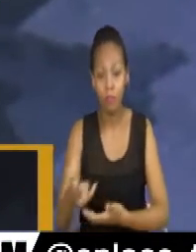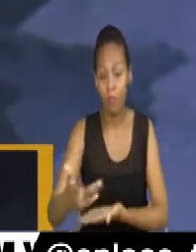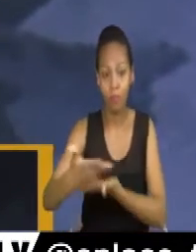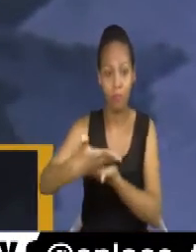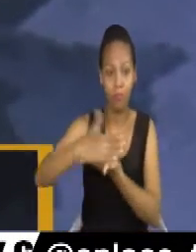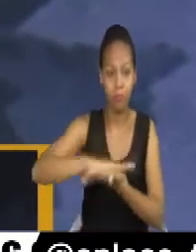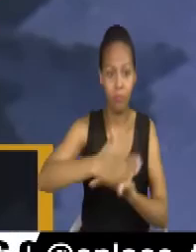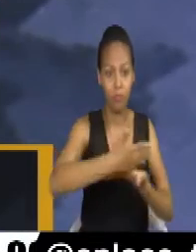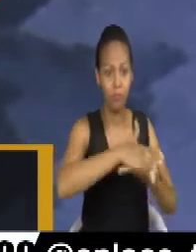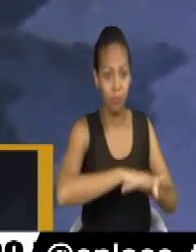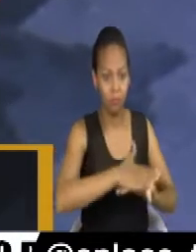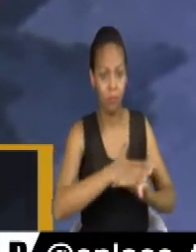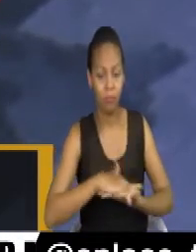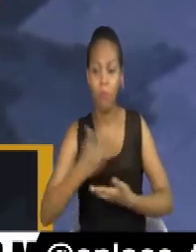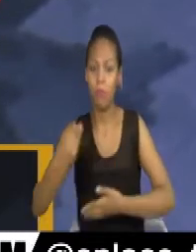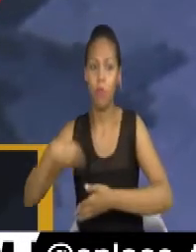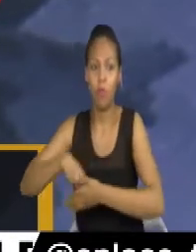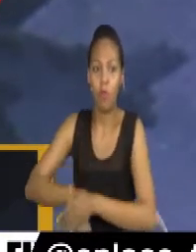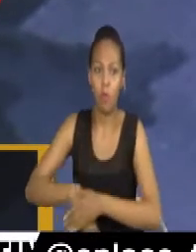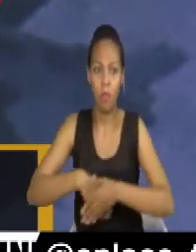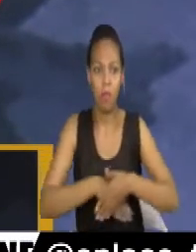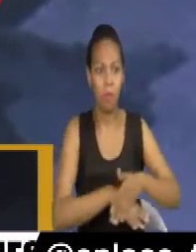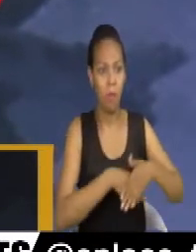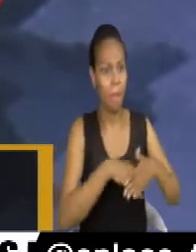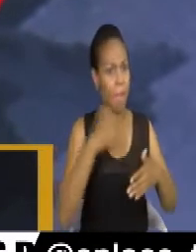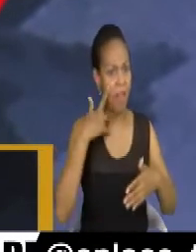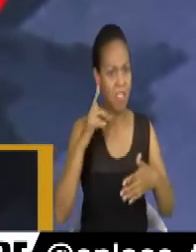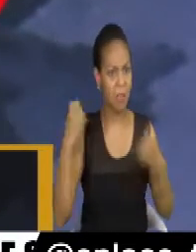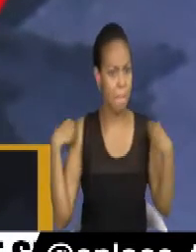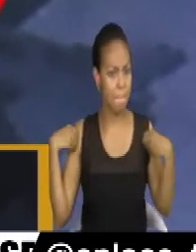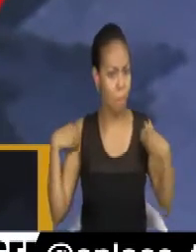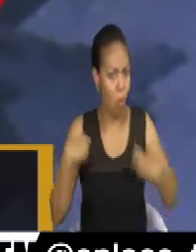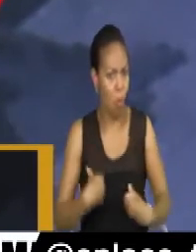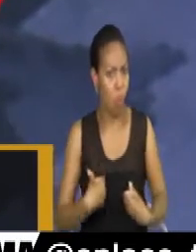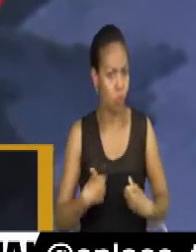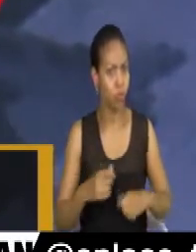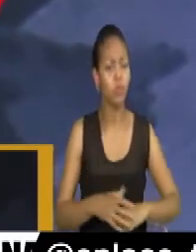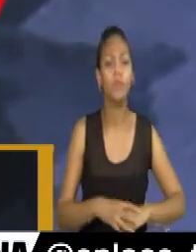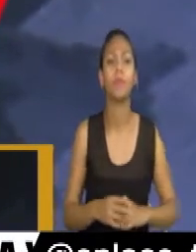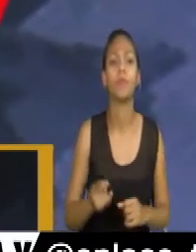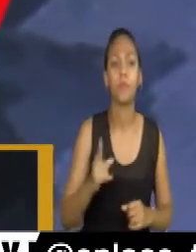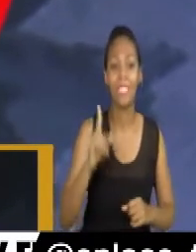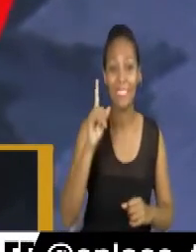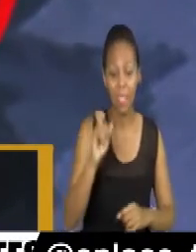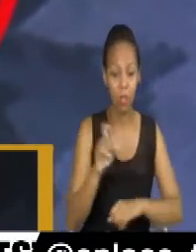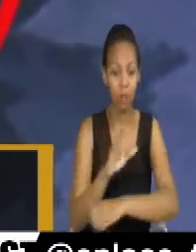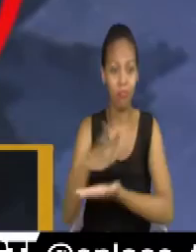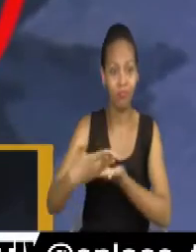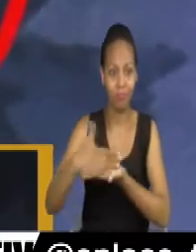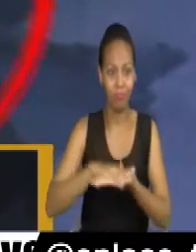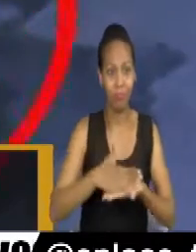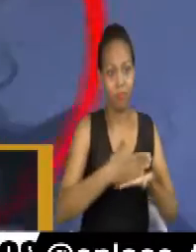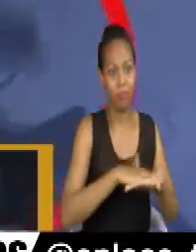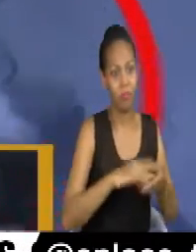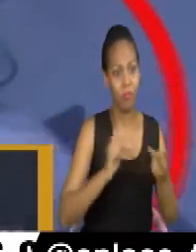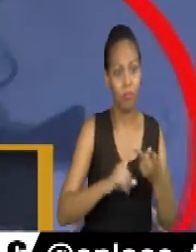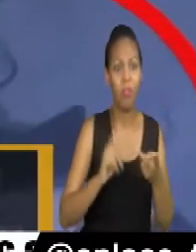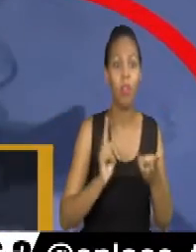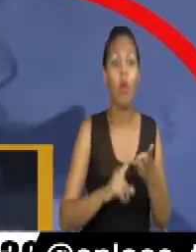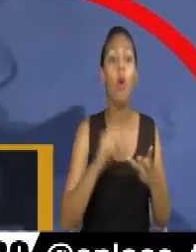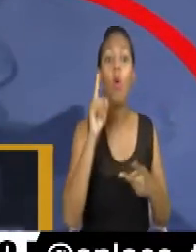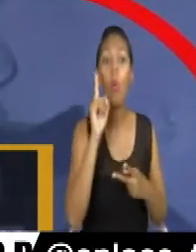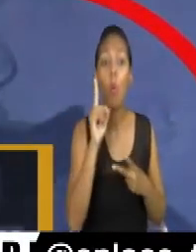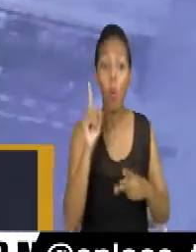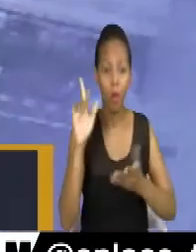escritorios y los guarda en lo que parece ser un bolso. 6 computadores y una tablet hacen parte del botín que el ladrón se llevó de